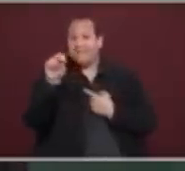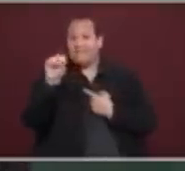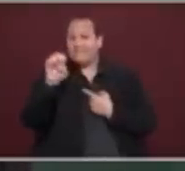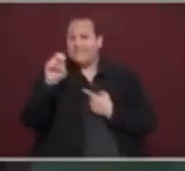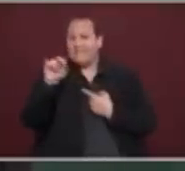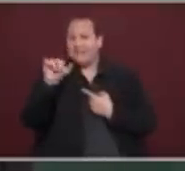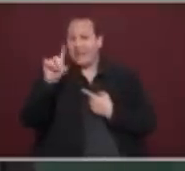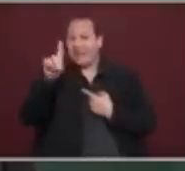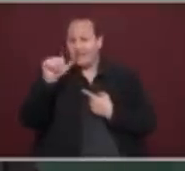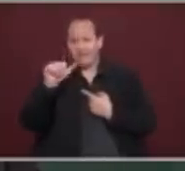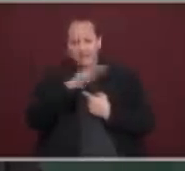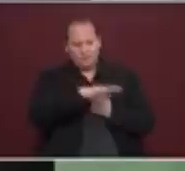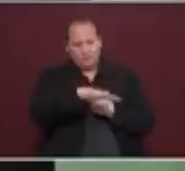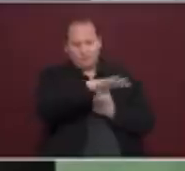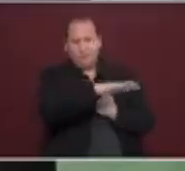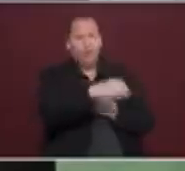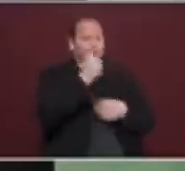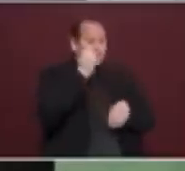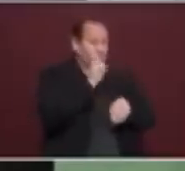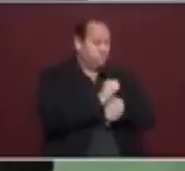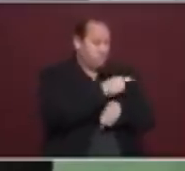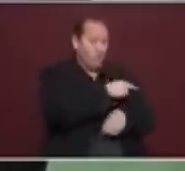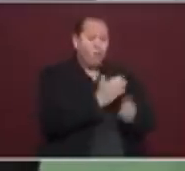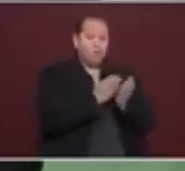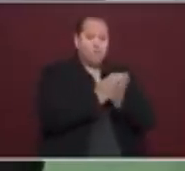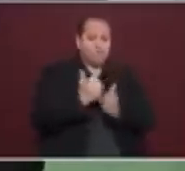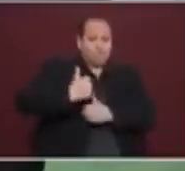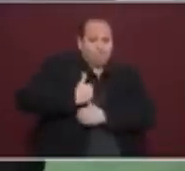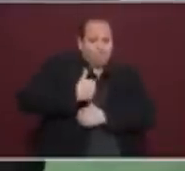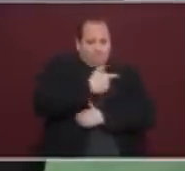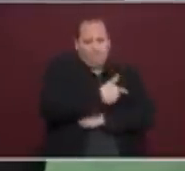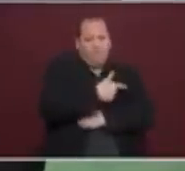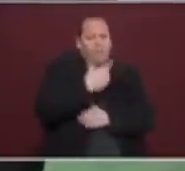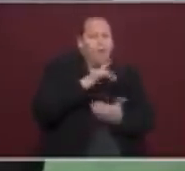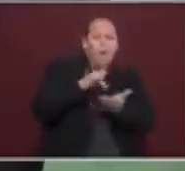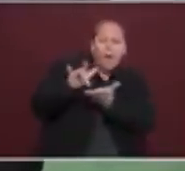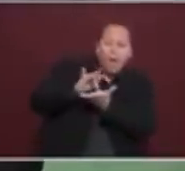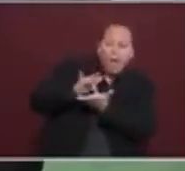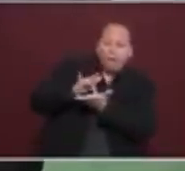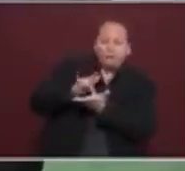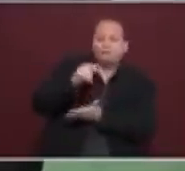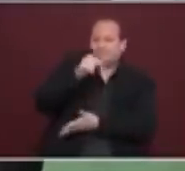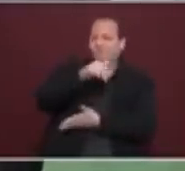es la secretaria de marina en la que nos está apoyando